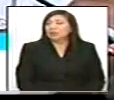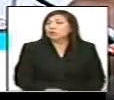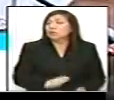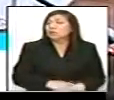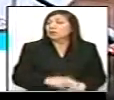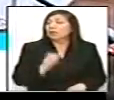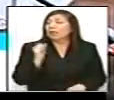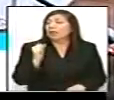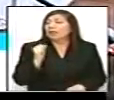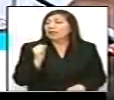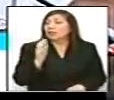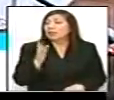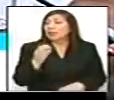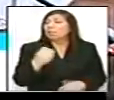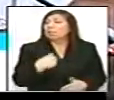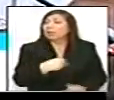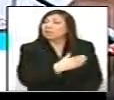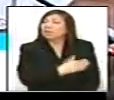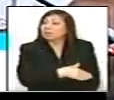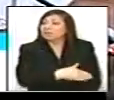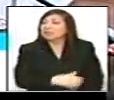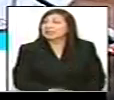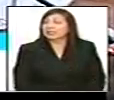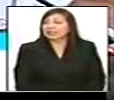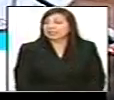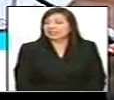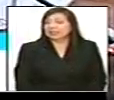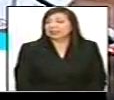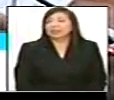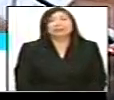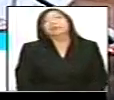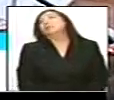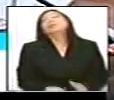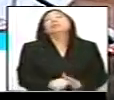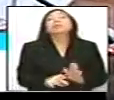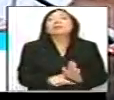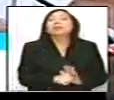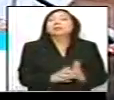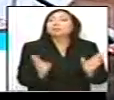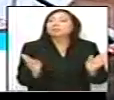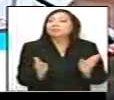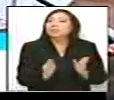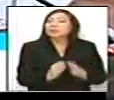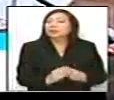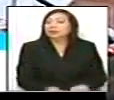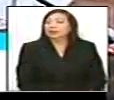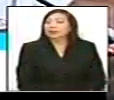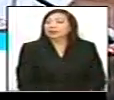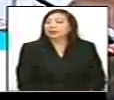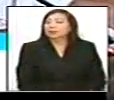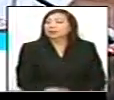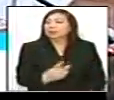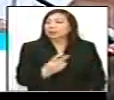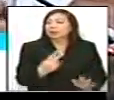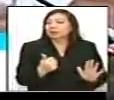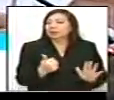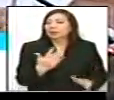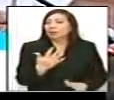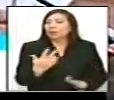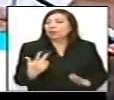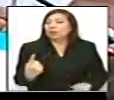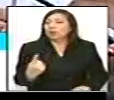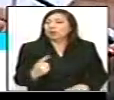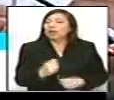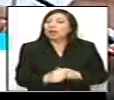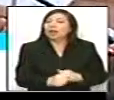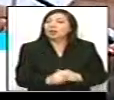respecto al derecho de preferencia. Efectivamente, el derecho de preferencia se instituyó por la Ley de la Pequeña Minería y Minería Artesanal, o sea, la de Ley 27651 del